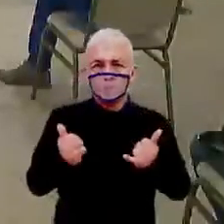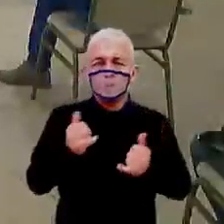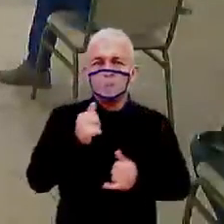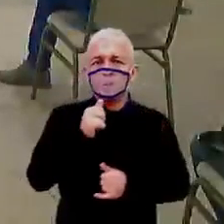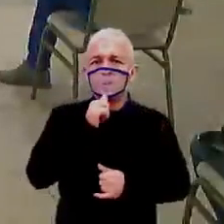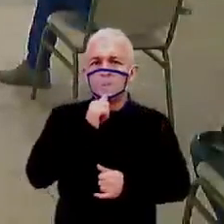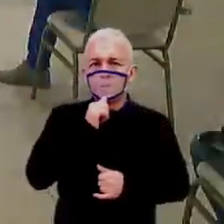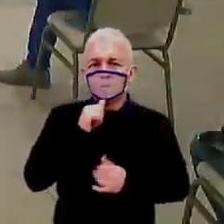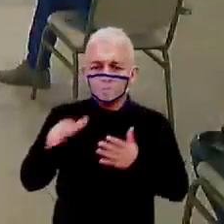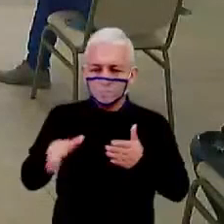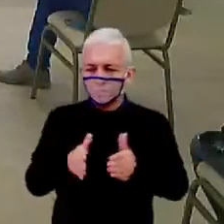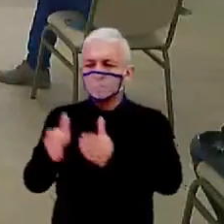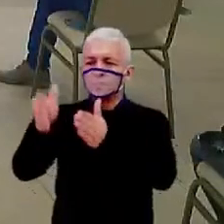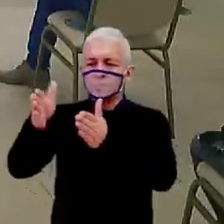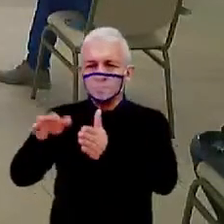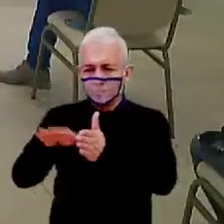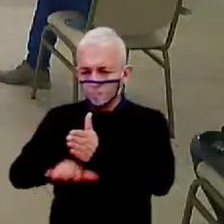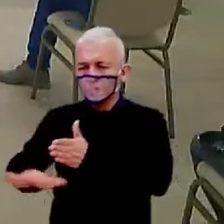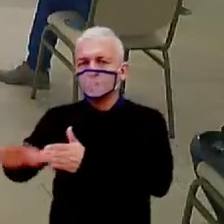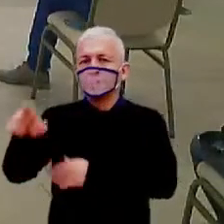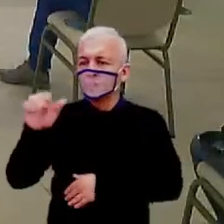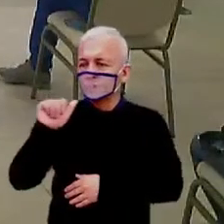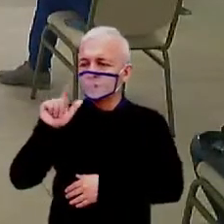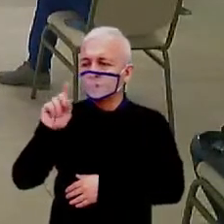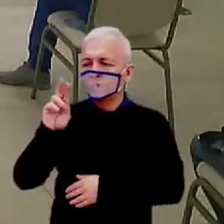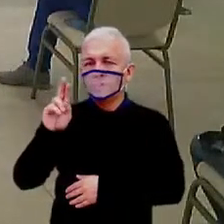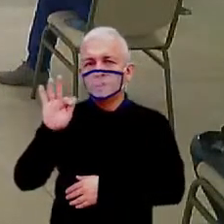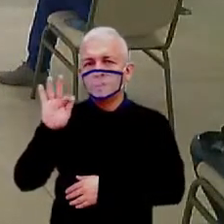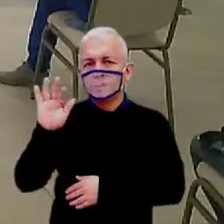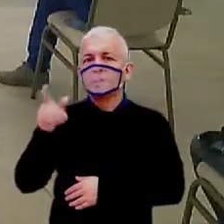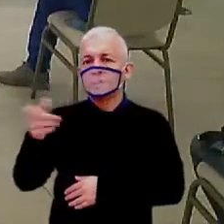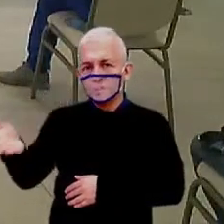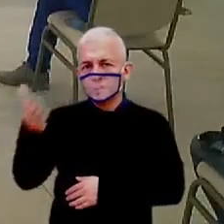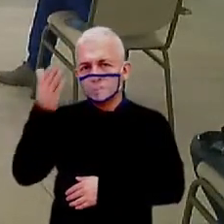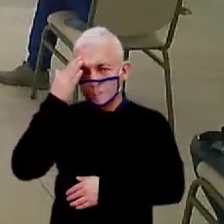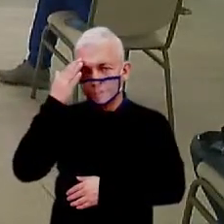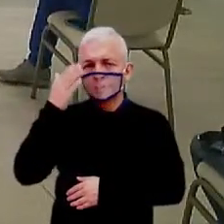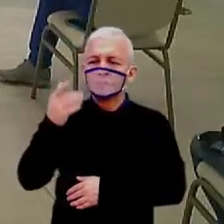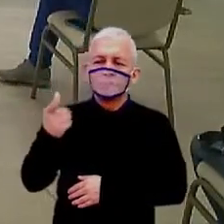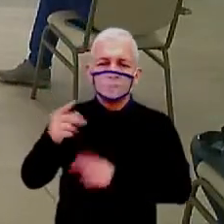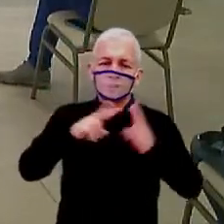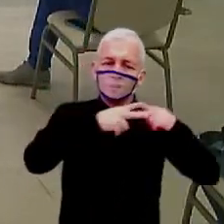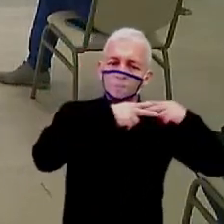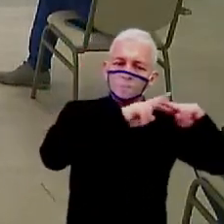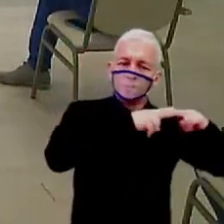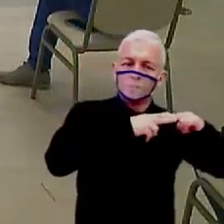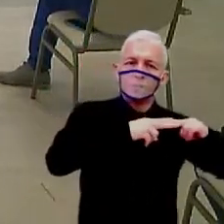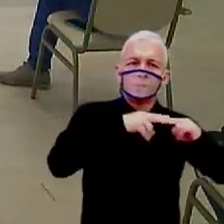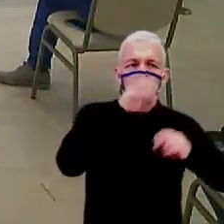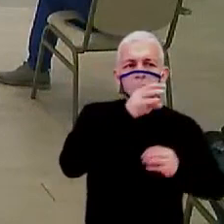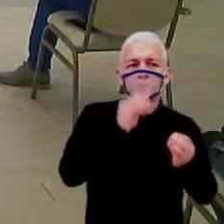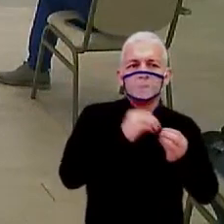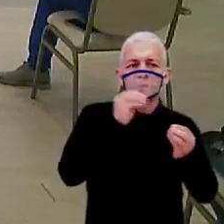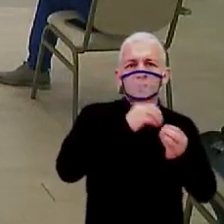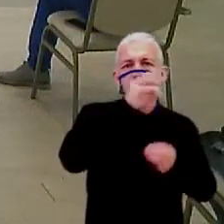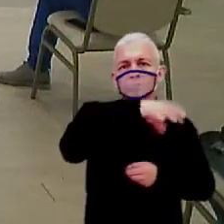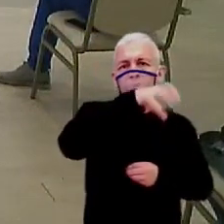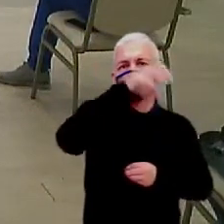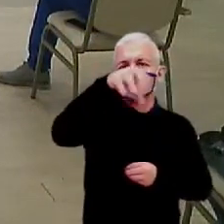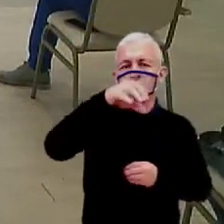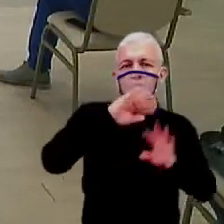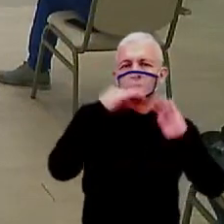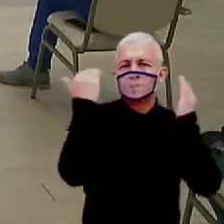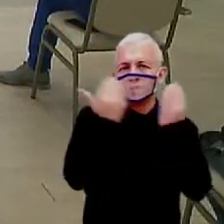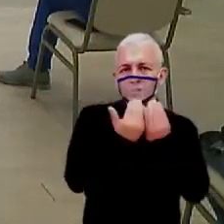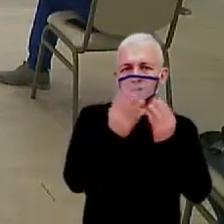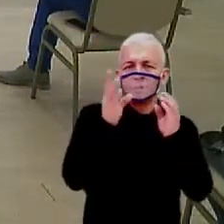arroyos. Así que Albert tiene la importante tarea no solo de seguir llenando de parques a Barranquilla, parques